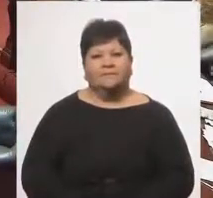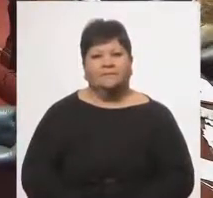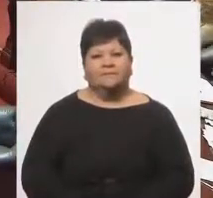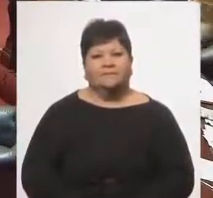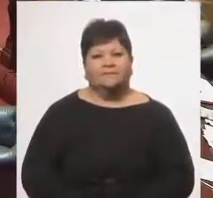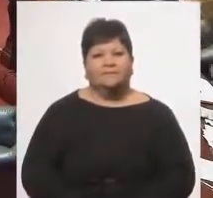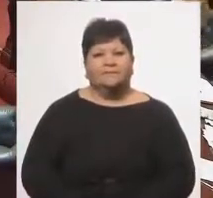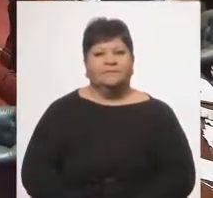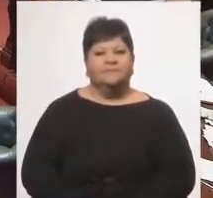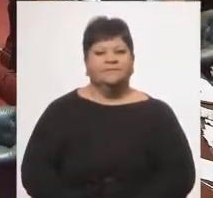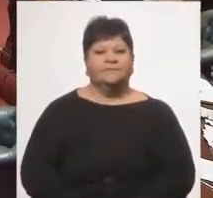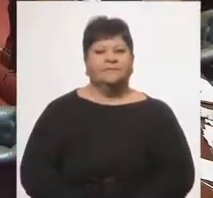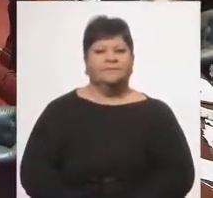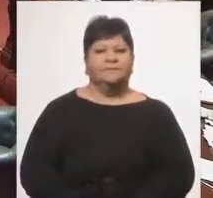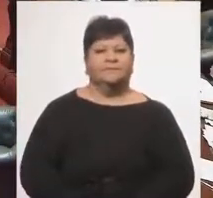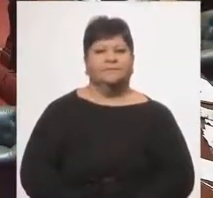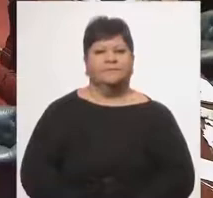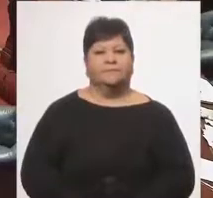Gracias.